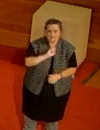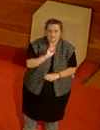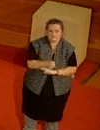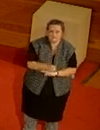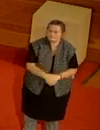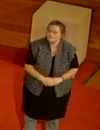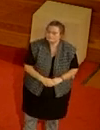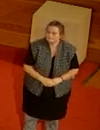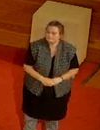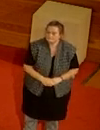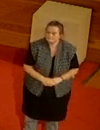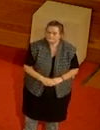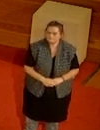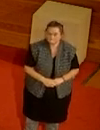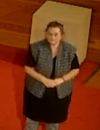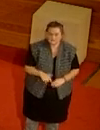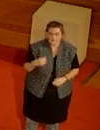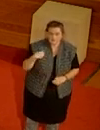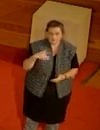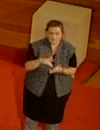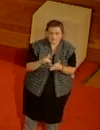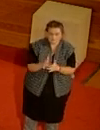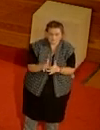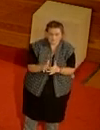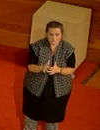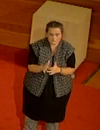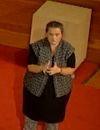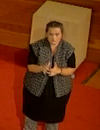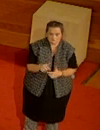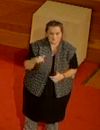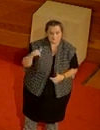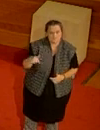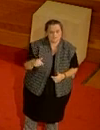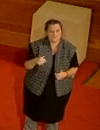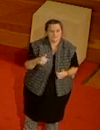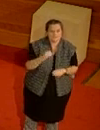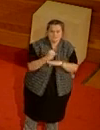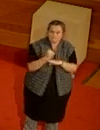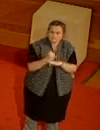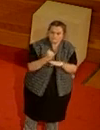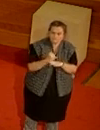bueno cabrón Jesús gatas que y eta-15 humanitario y brusco asterland institute